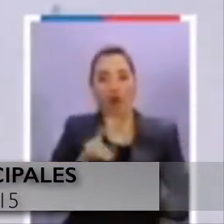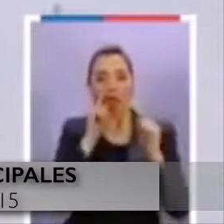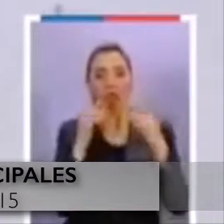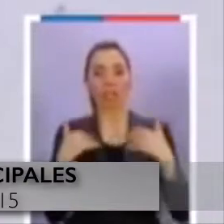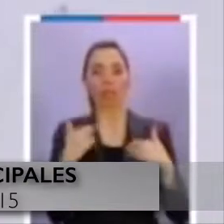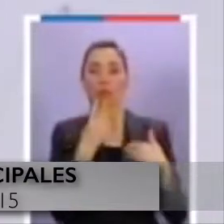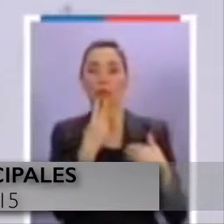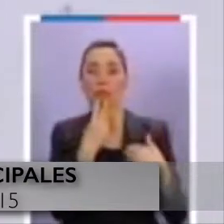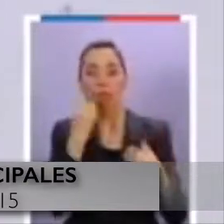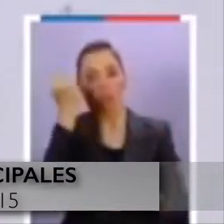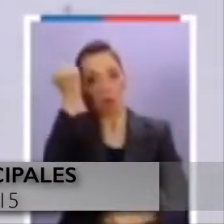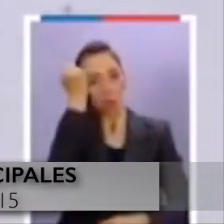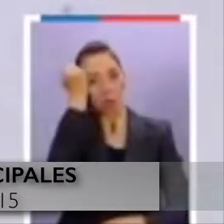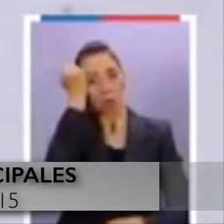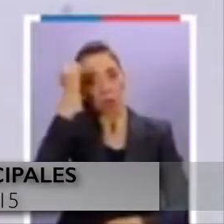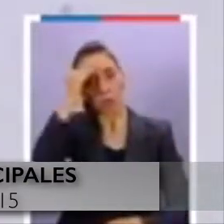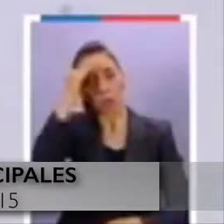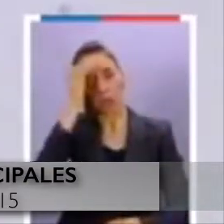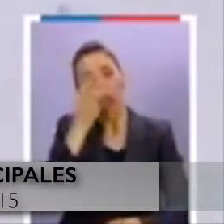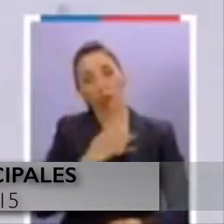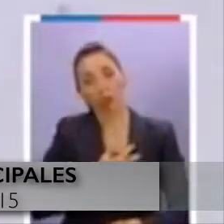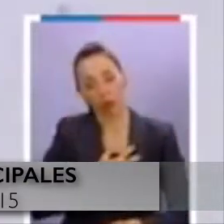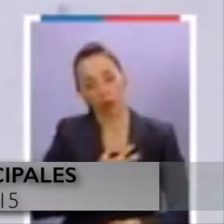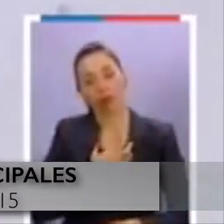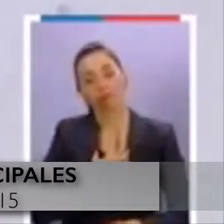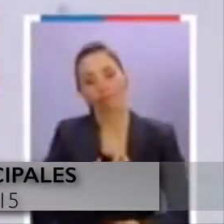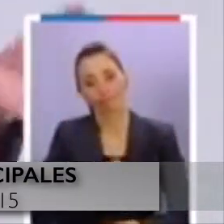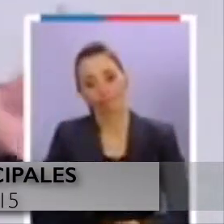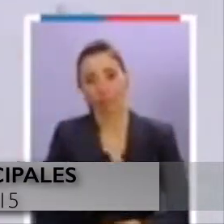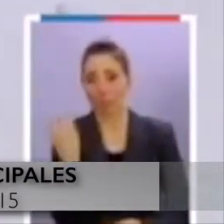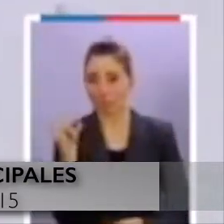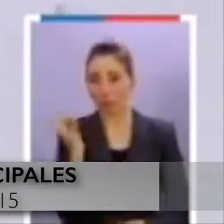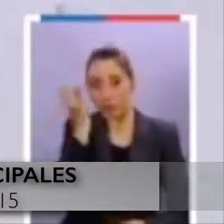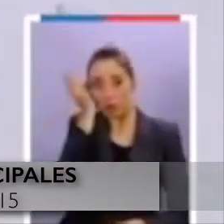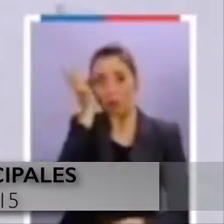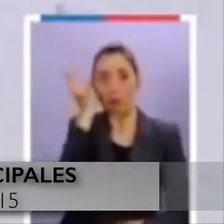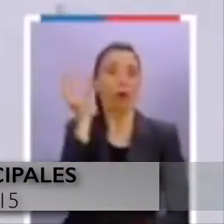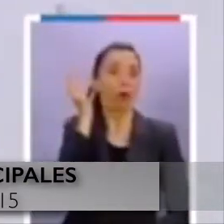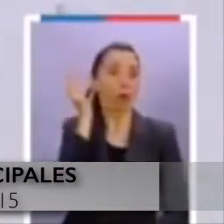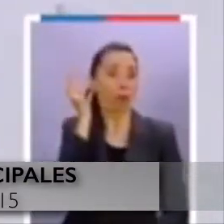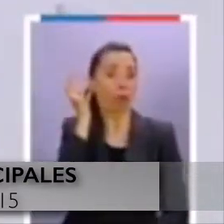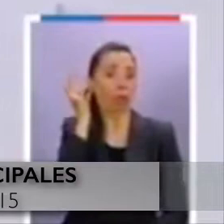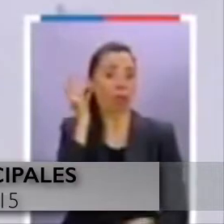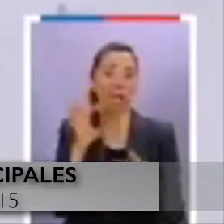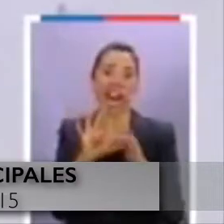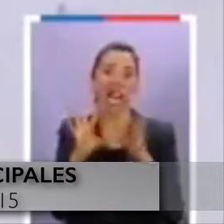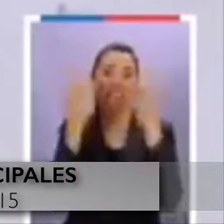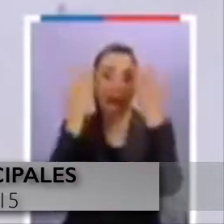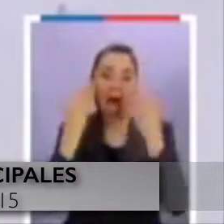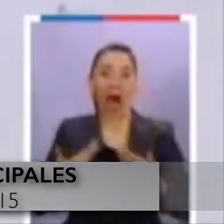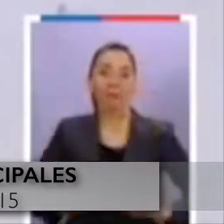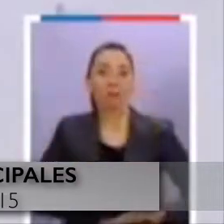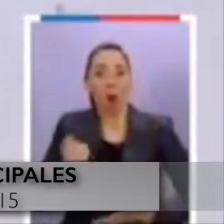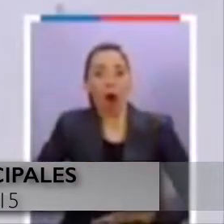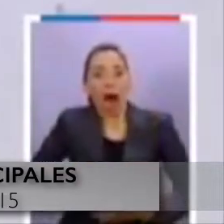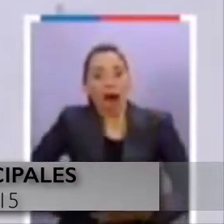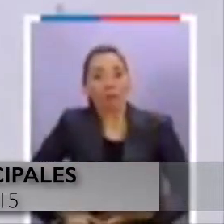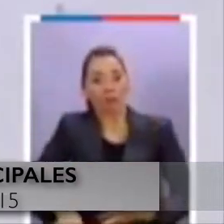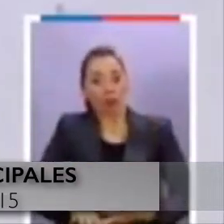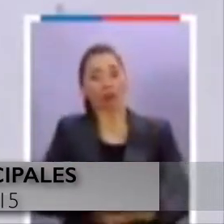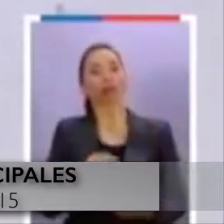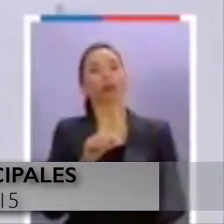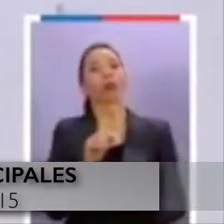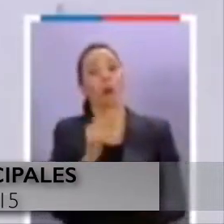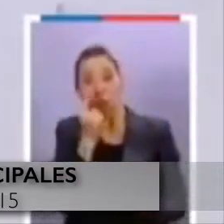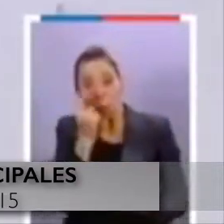las marcan con una experiencia de dolor y angustia. Y hace poco hemos sabido de una mujer en gravísimo estado. Y cada aborto en el